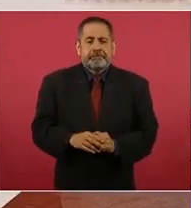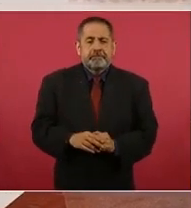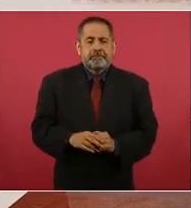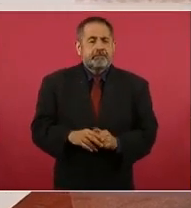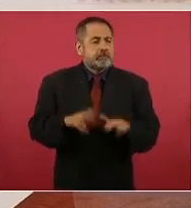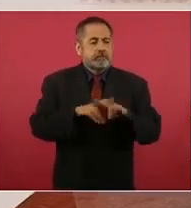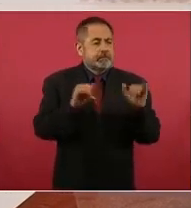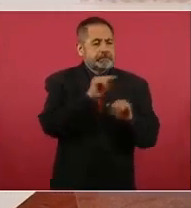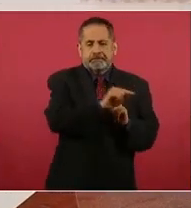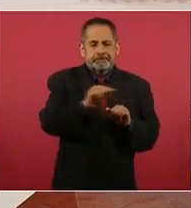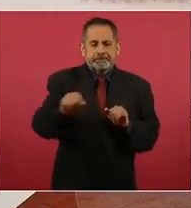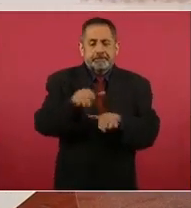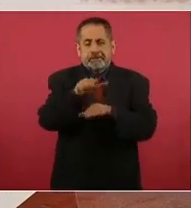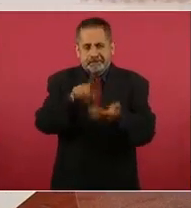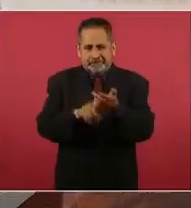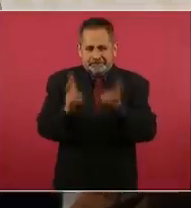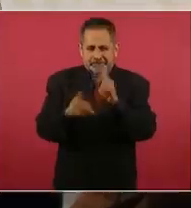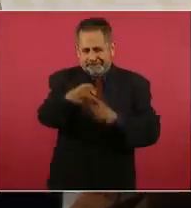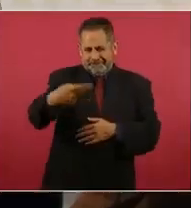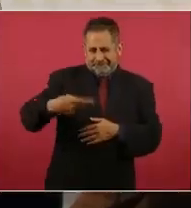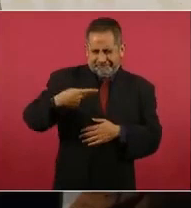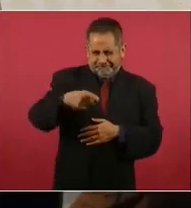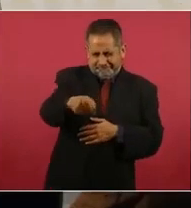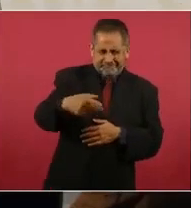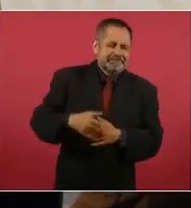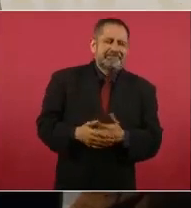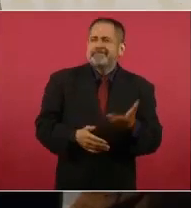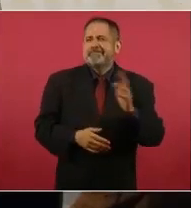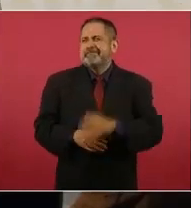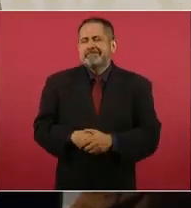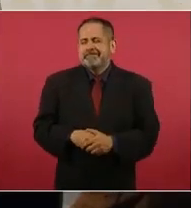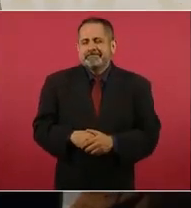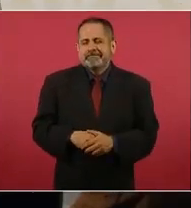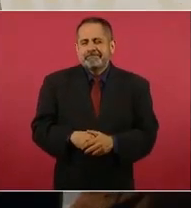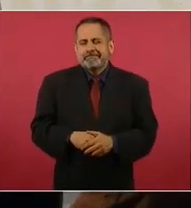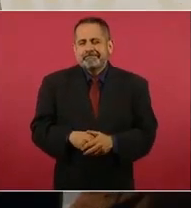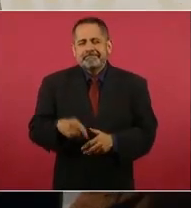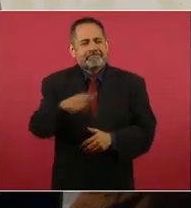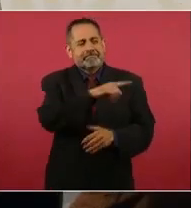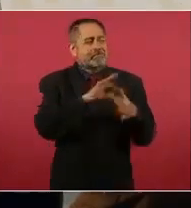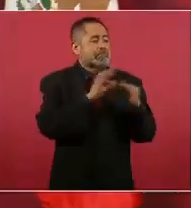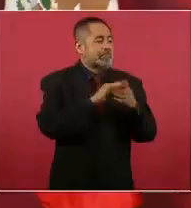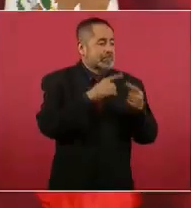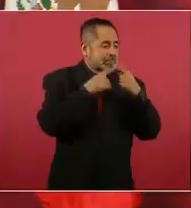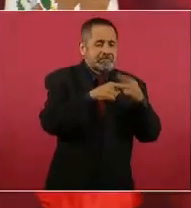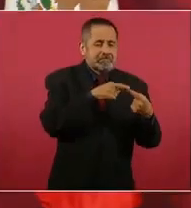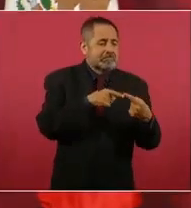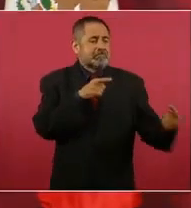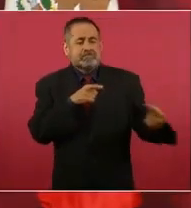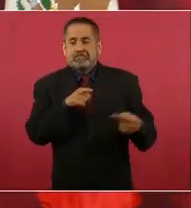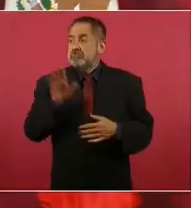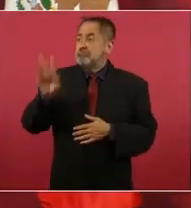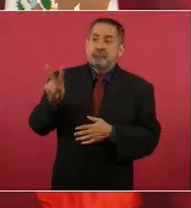Ninguno de ellos. Eso que usted me pregunta, pues es lo que sostienen mis